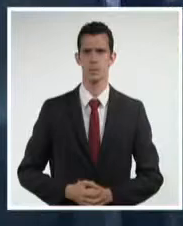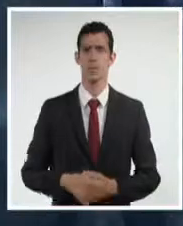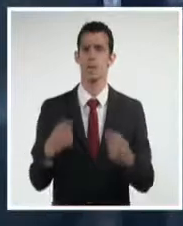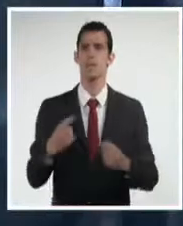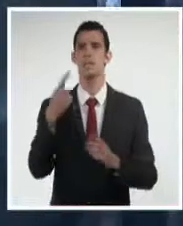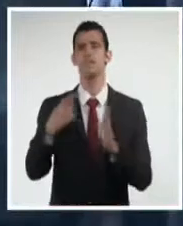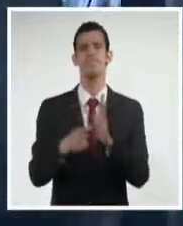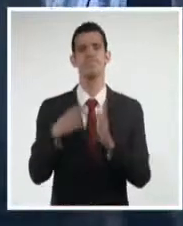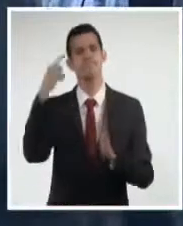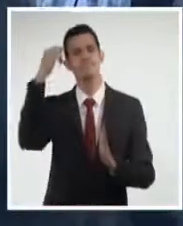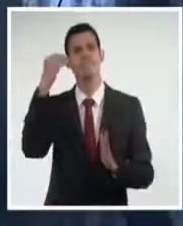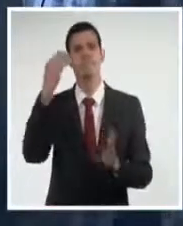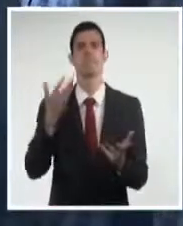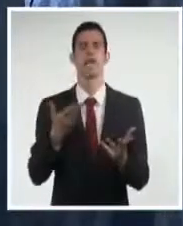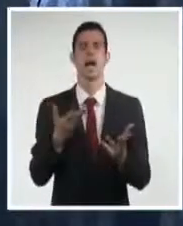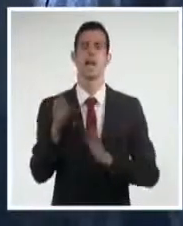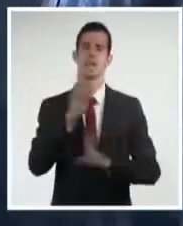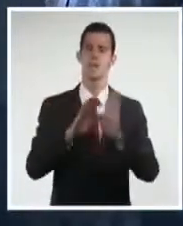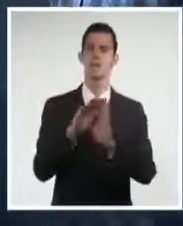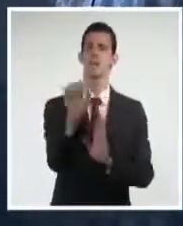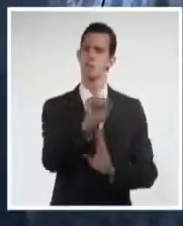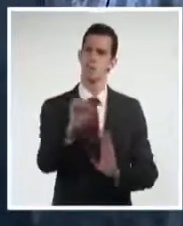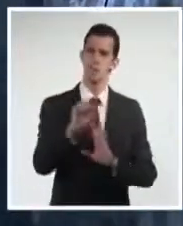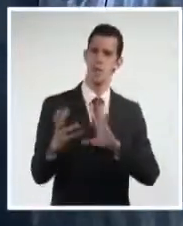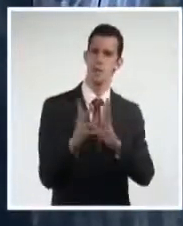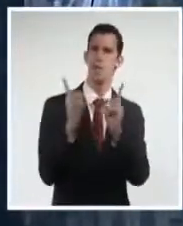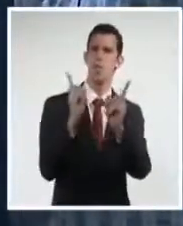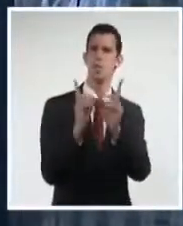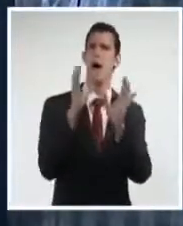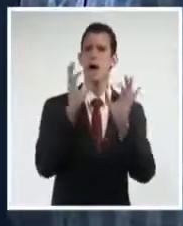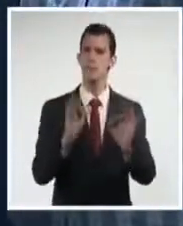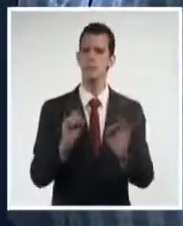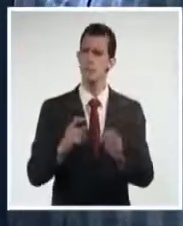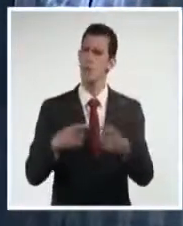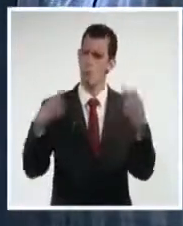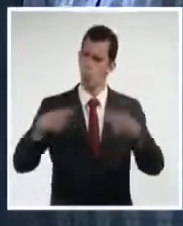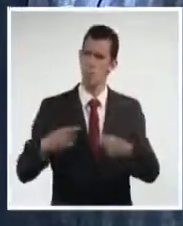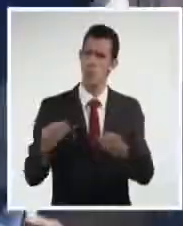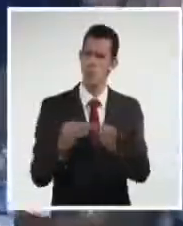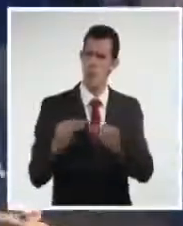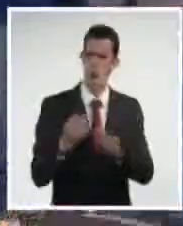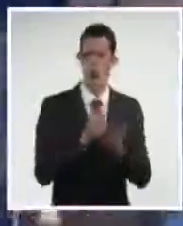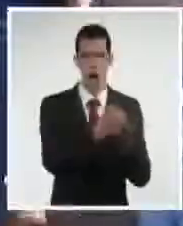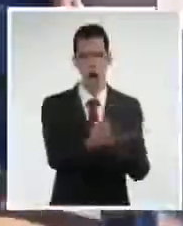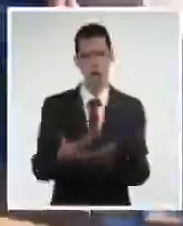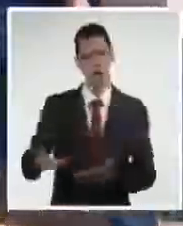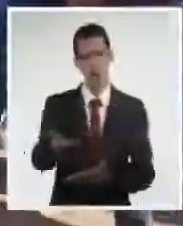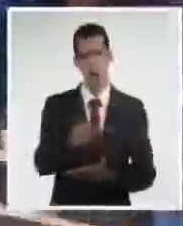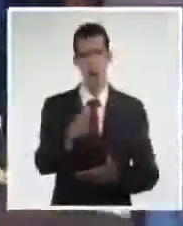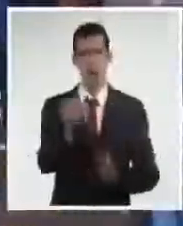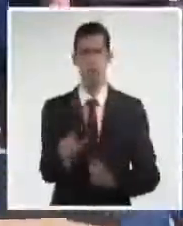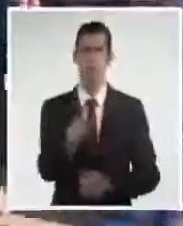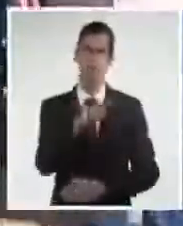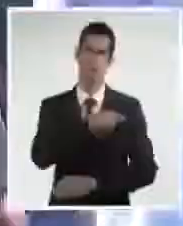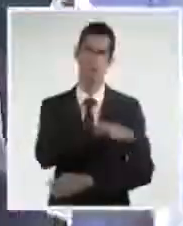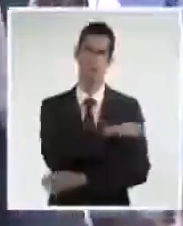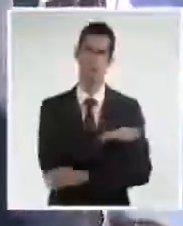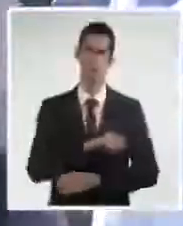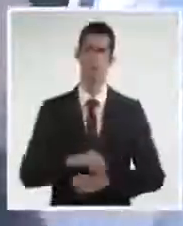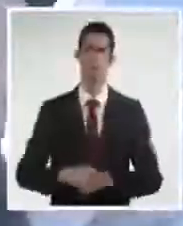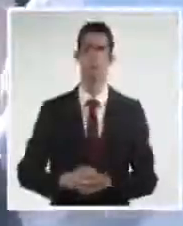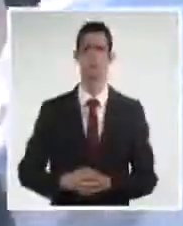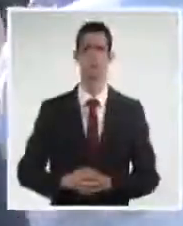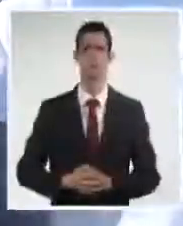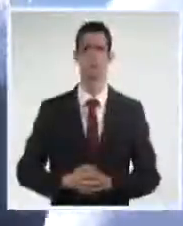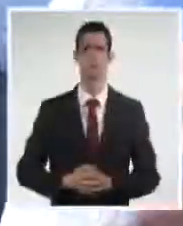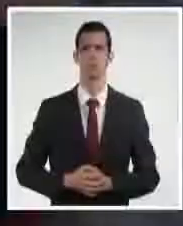emancipador, y que defiende el socialismo, pues está defendiendo la mayor justicia social que podamos lograr. El presidente cubano, acompañado por los